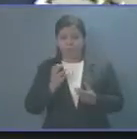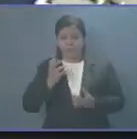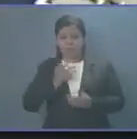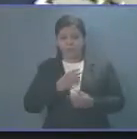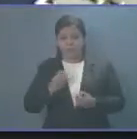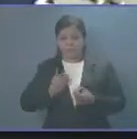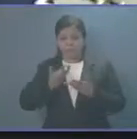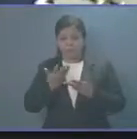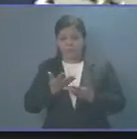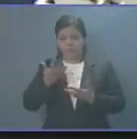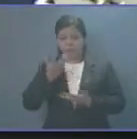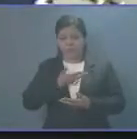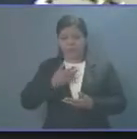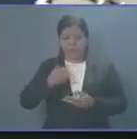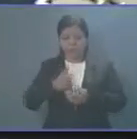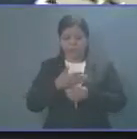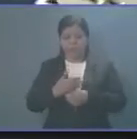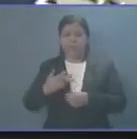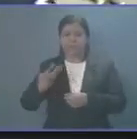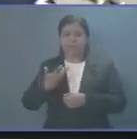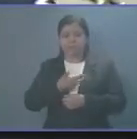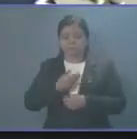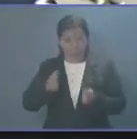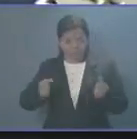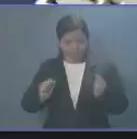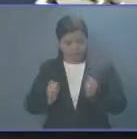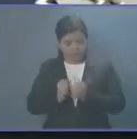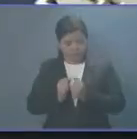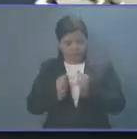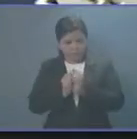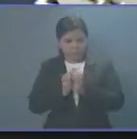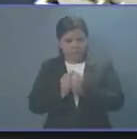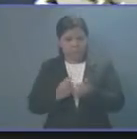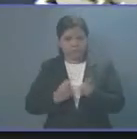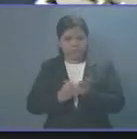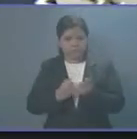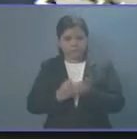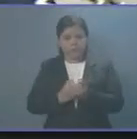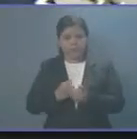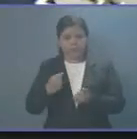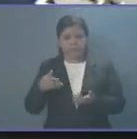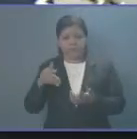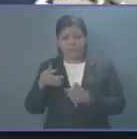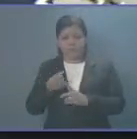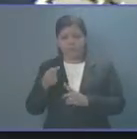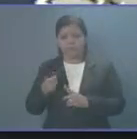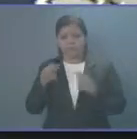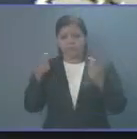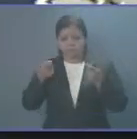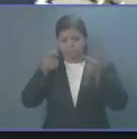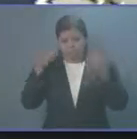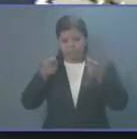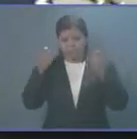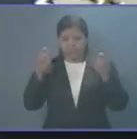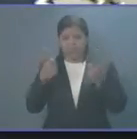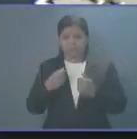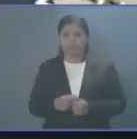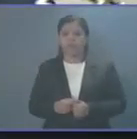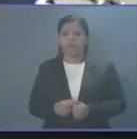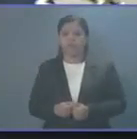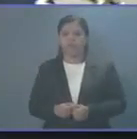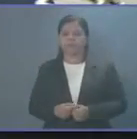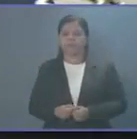parlamentario nos unimos al espíritu de regocijo de esta celebración y